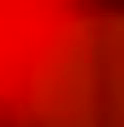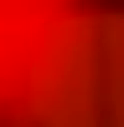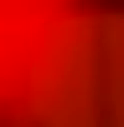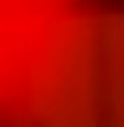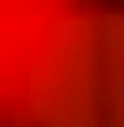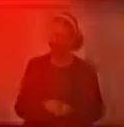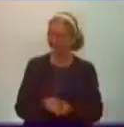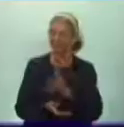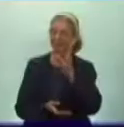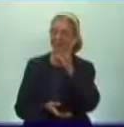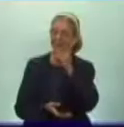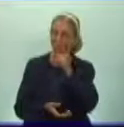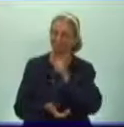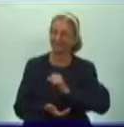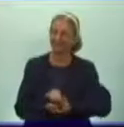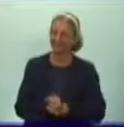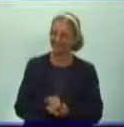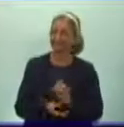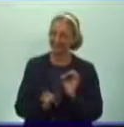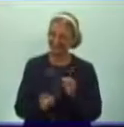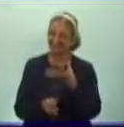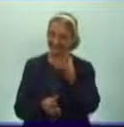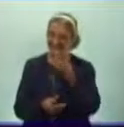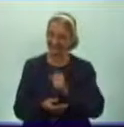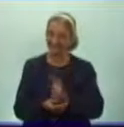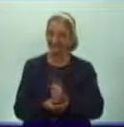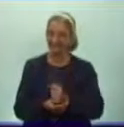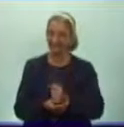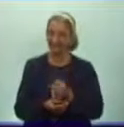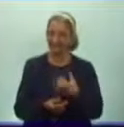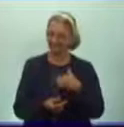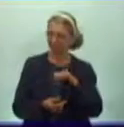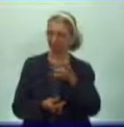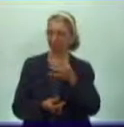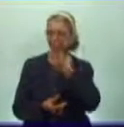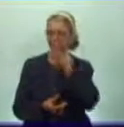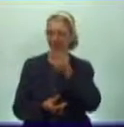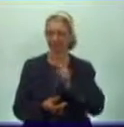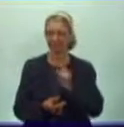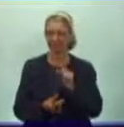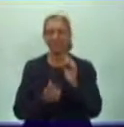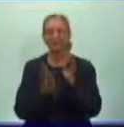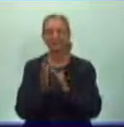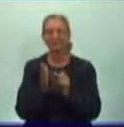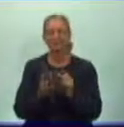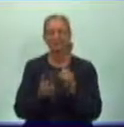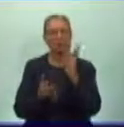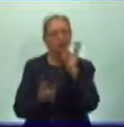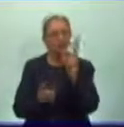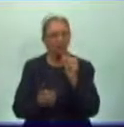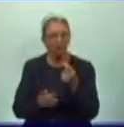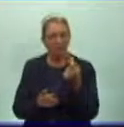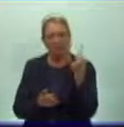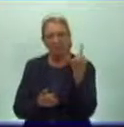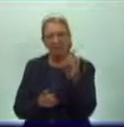¿Vieron qué bonito el video? ¿Les gustó, verdad? Pudieron ver los meses del año. ¿Y cuántos meses tiene un año?